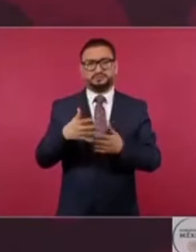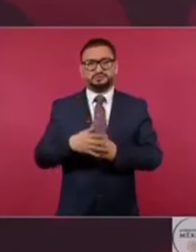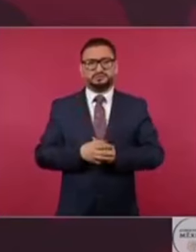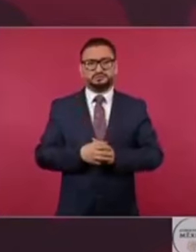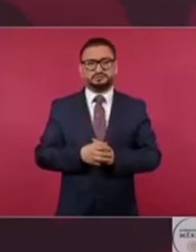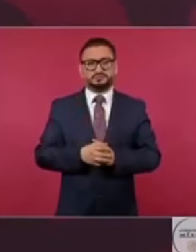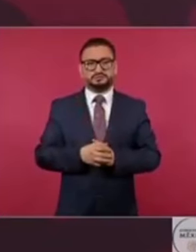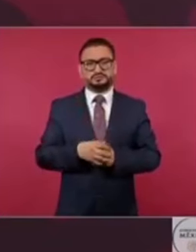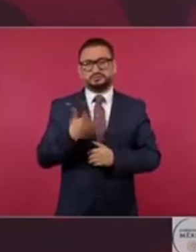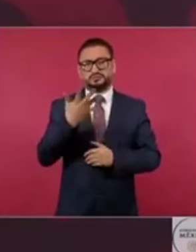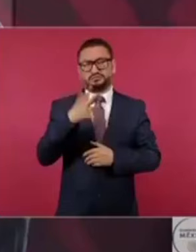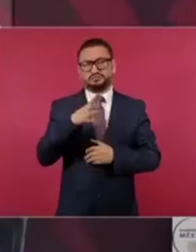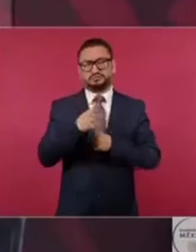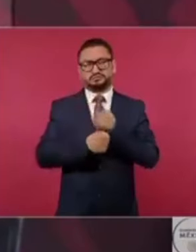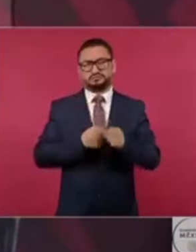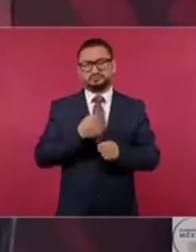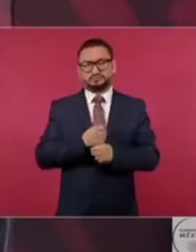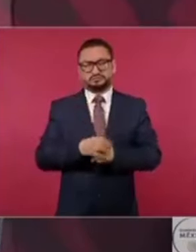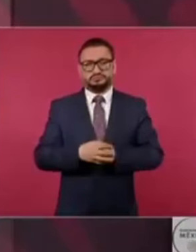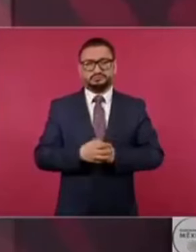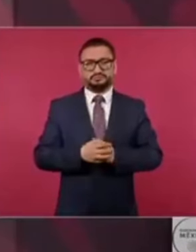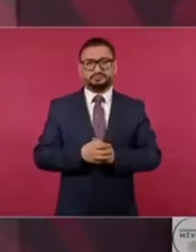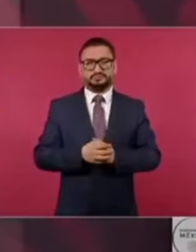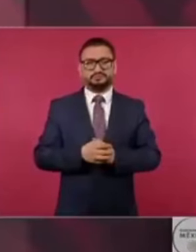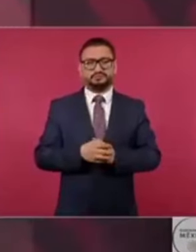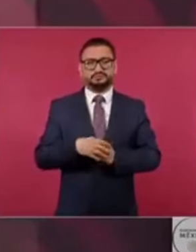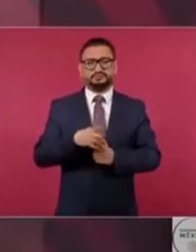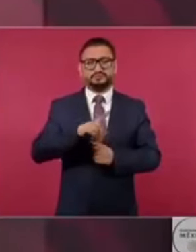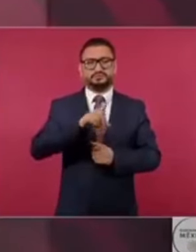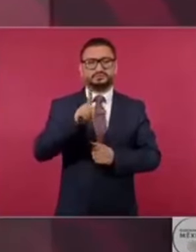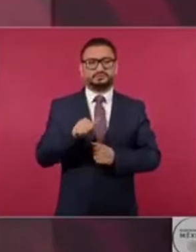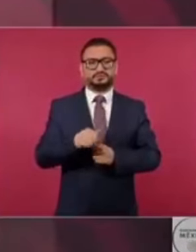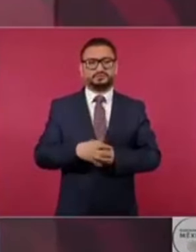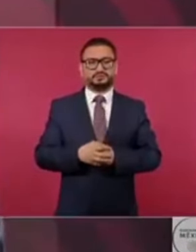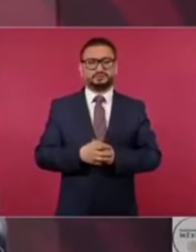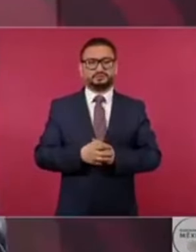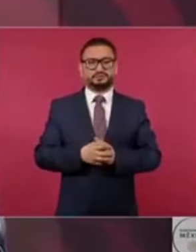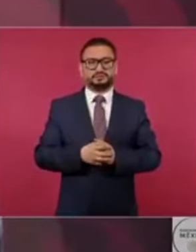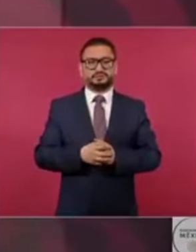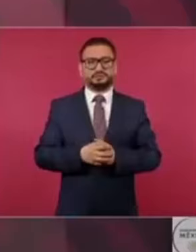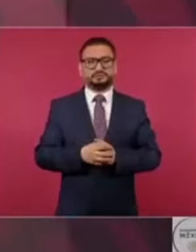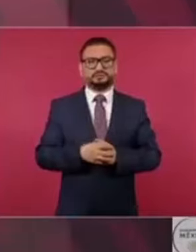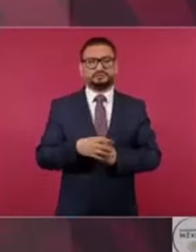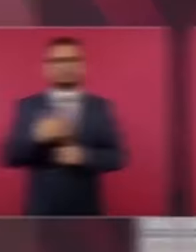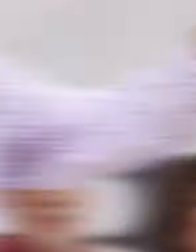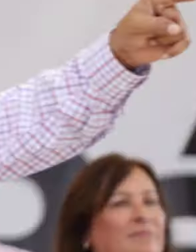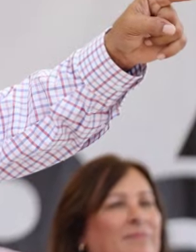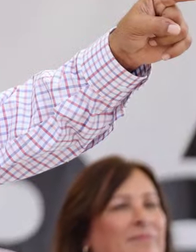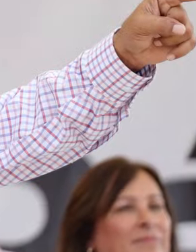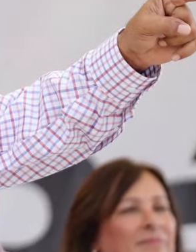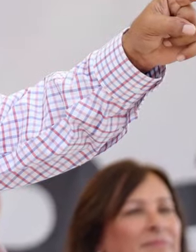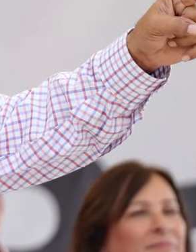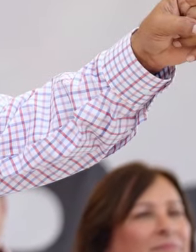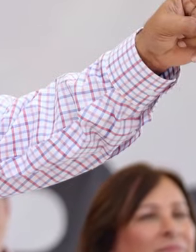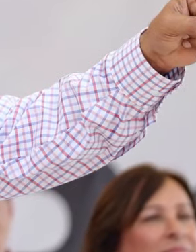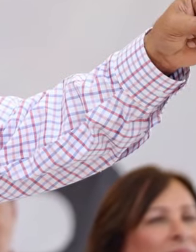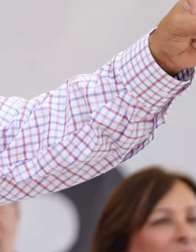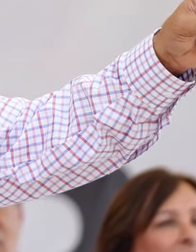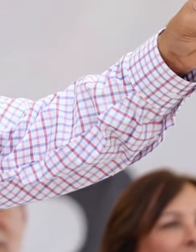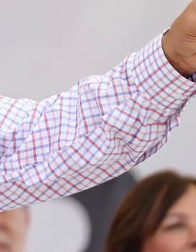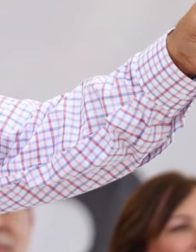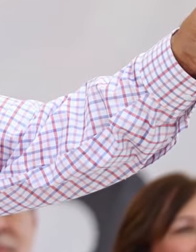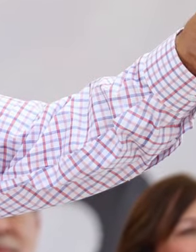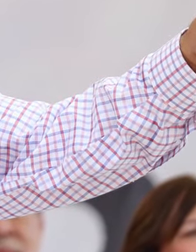que ya ha ido calculando la cifra que posiblemente recibirá como pensión para vivir en su Finca en Palenque Chiapas donde sumó 6 años